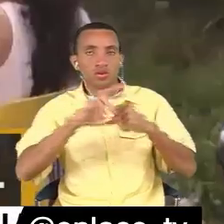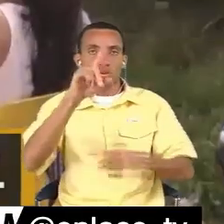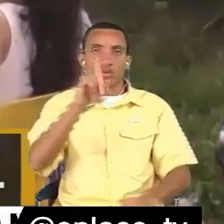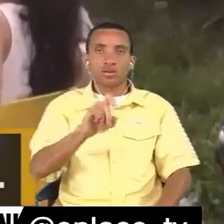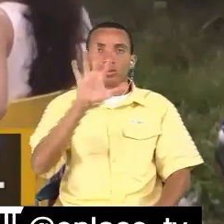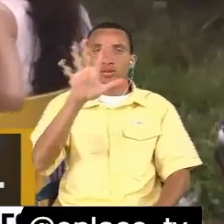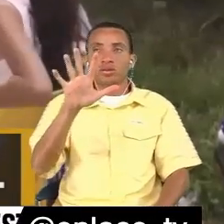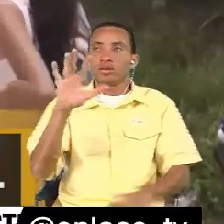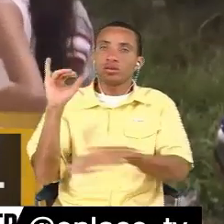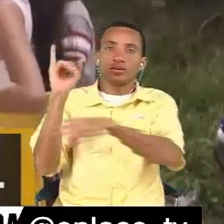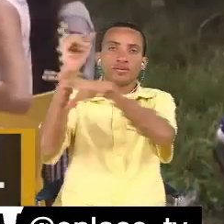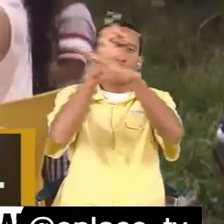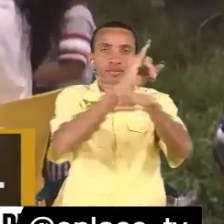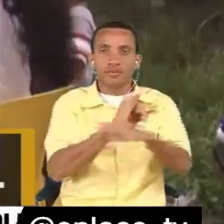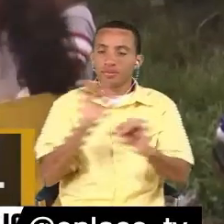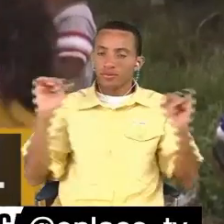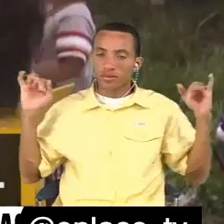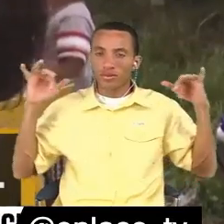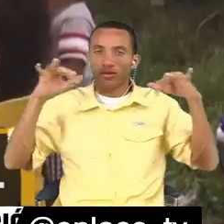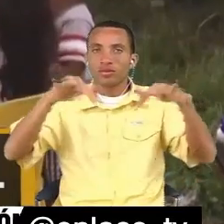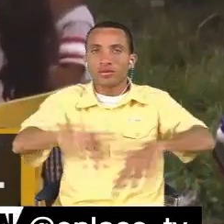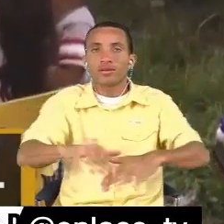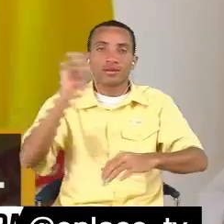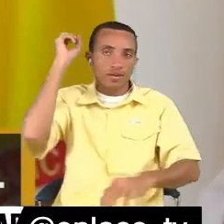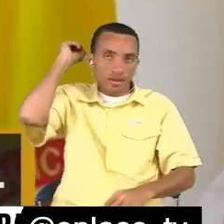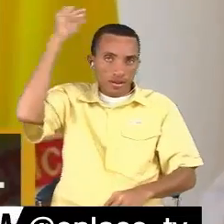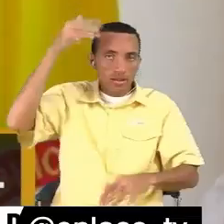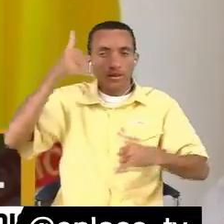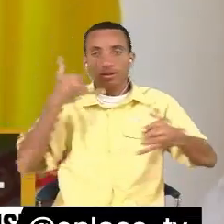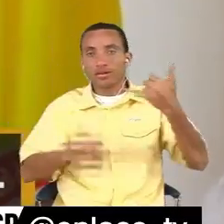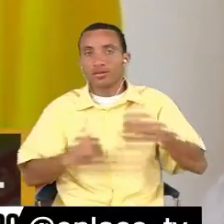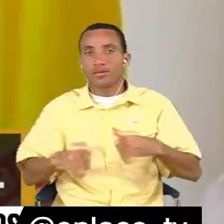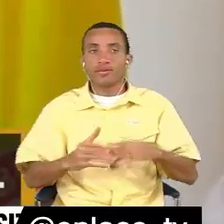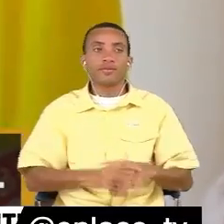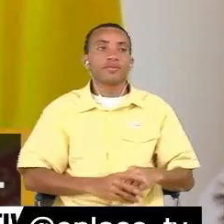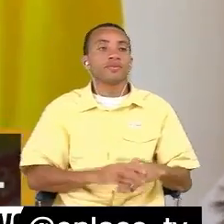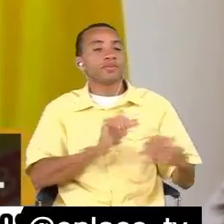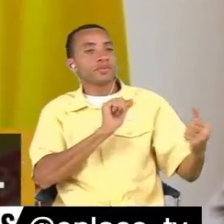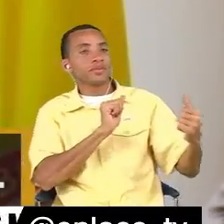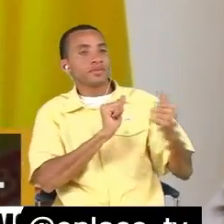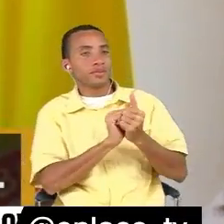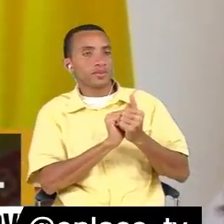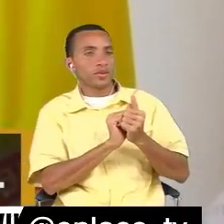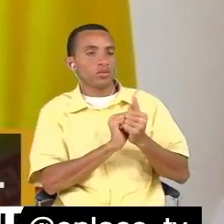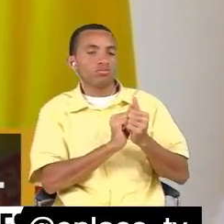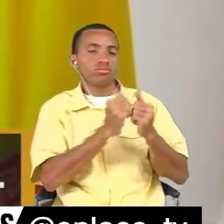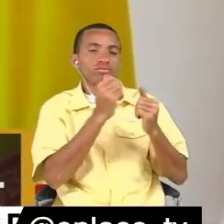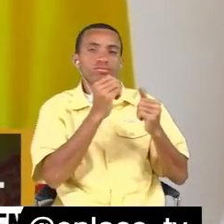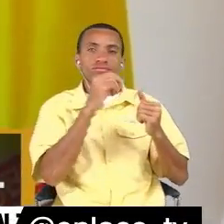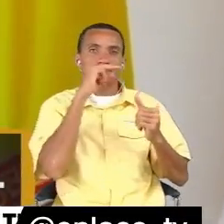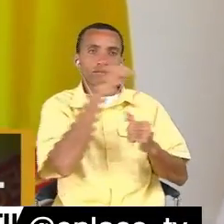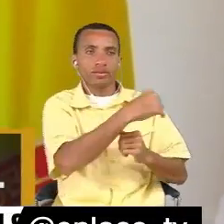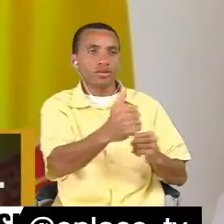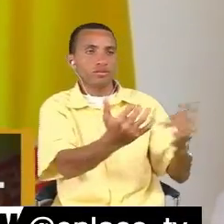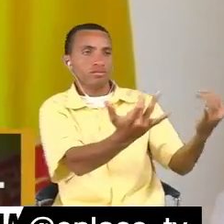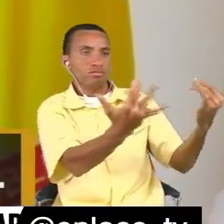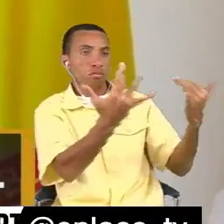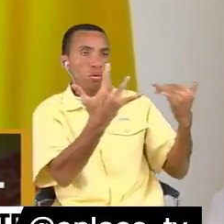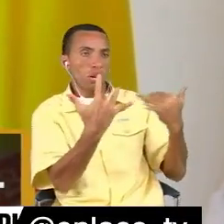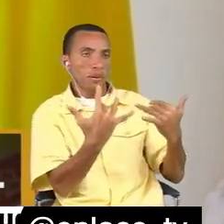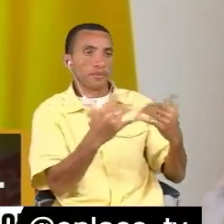llevar a cabo una jornada de apoyo lúdico-recreativa. Va a acompañar muchísimos niños, vamos a realizar